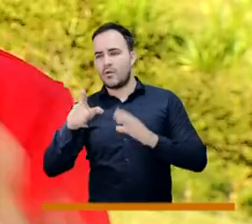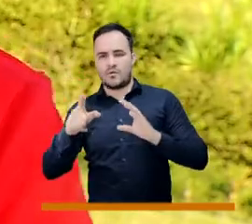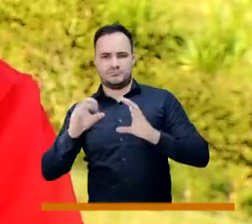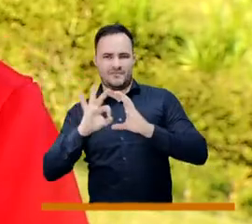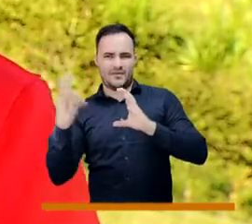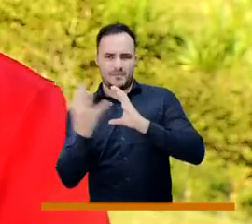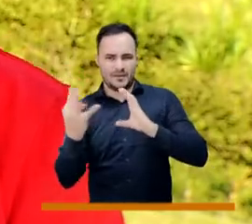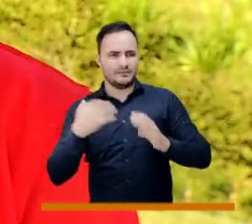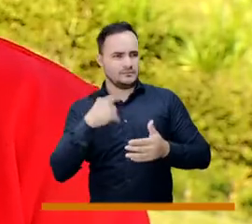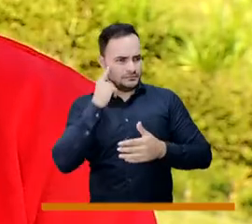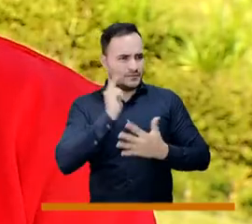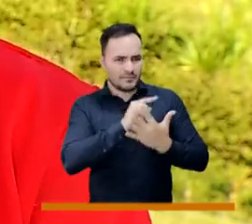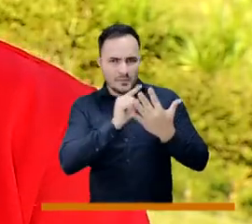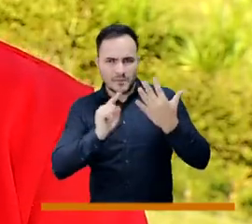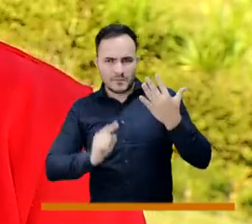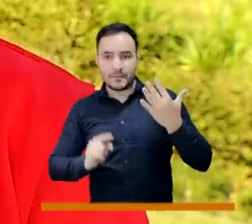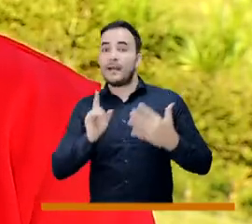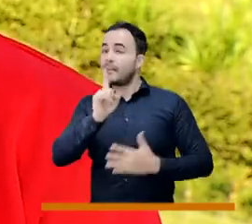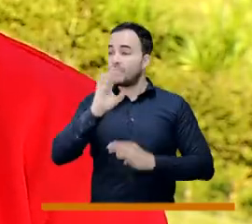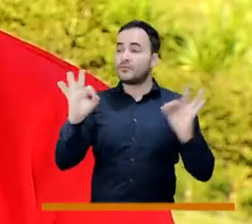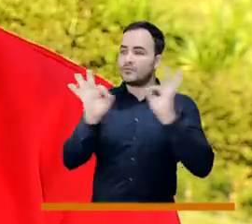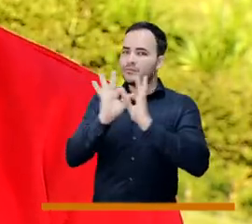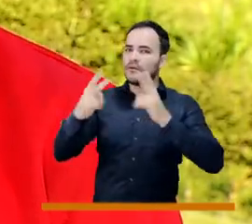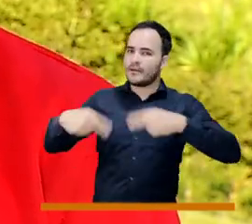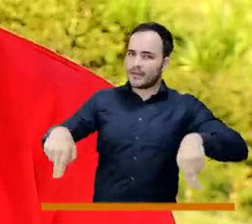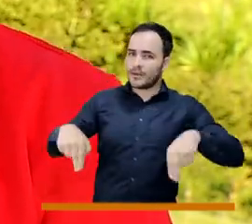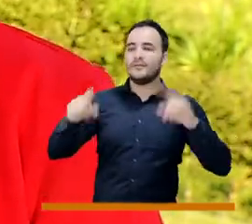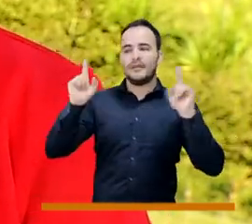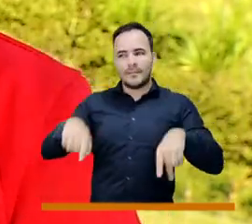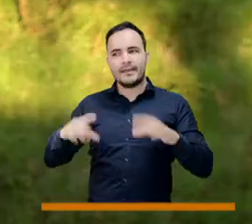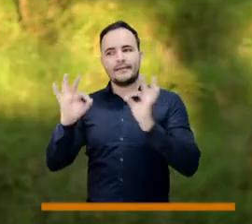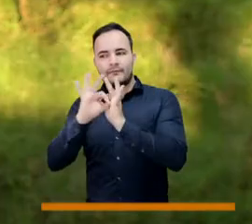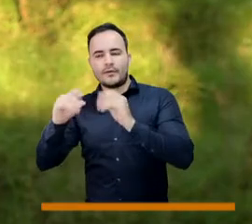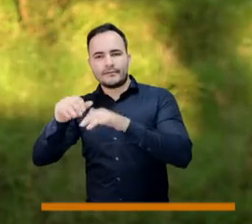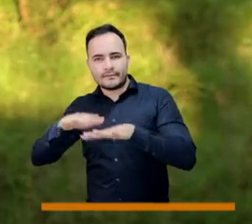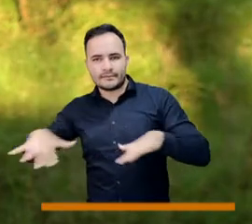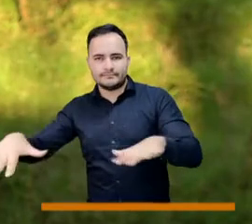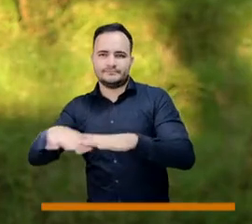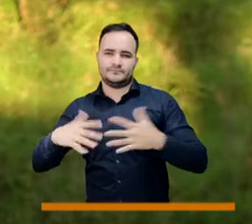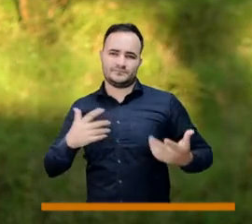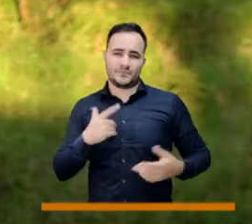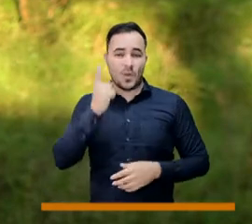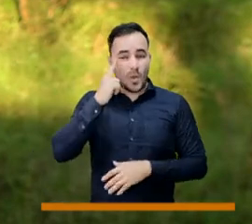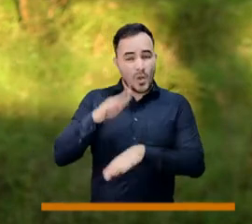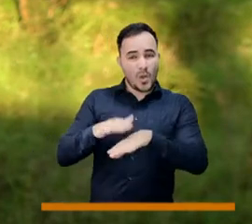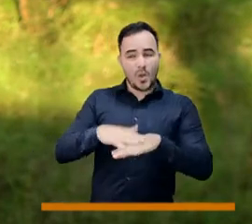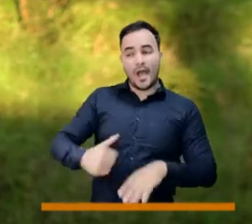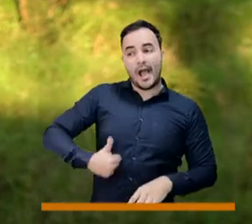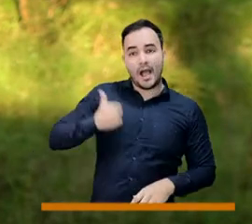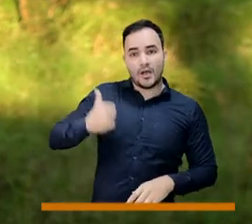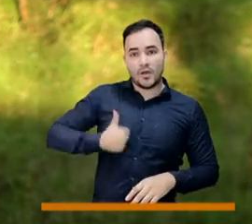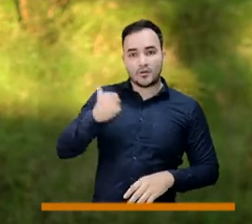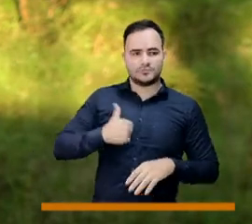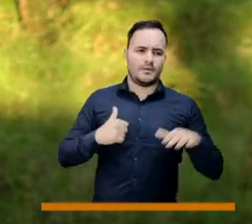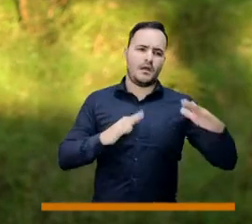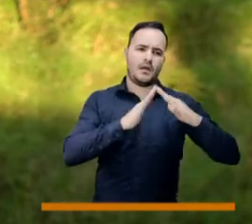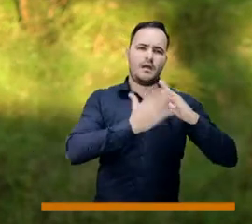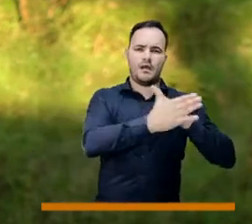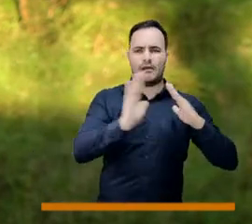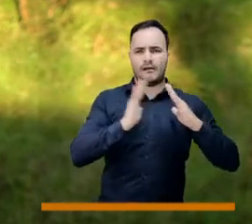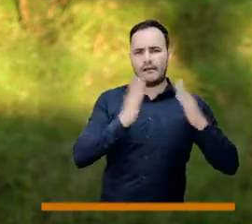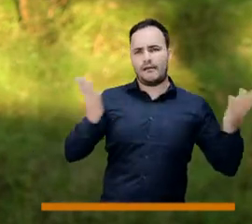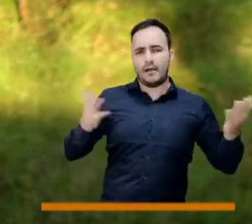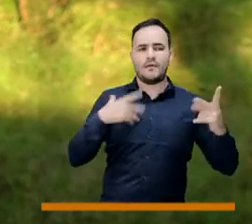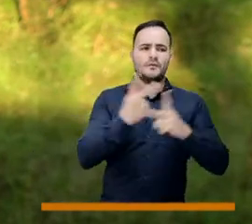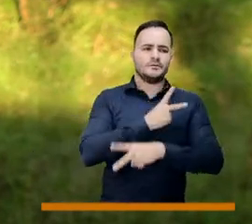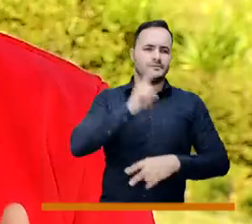familia, con perspectiva de género, pero además con enfoque territorial. No es lo mismo hablarle a las mujeres urbanas sobre el acoso, sobre